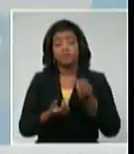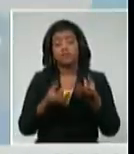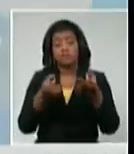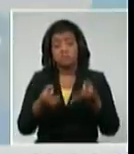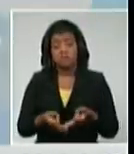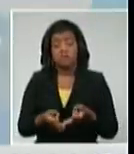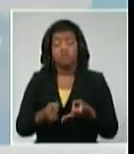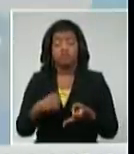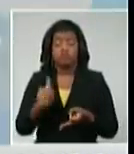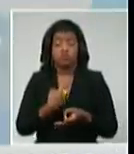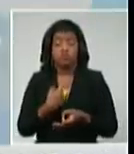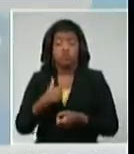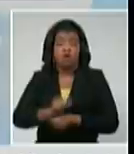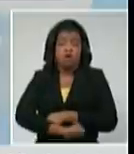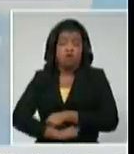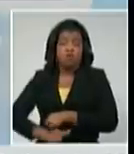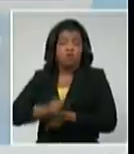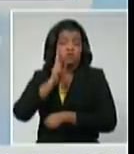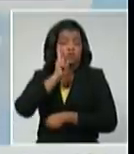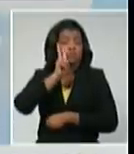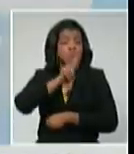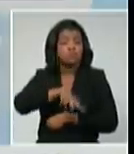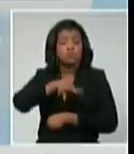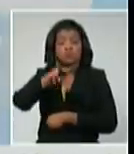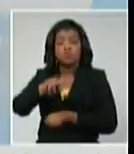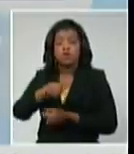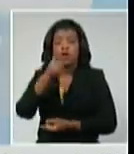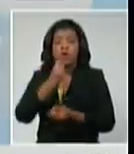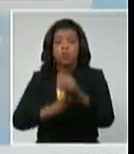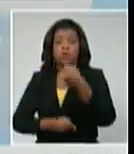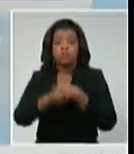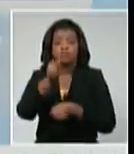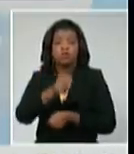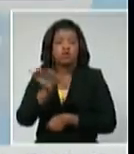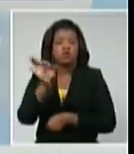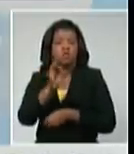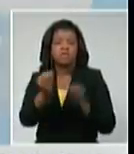buscarlo, no se ha podido precisar todavía, pues 18 personas.